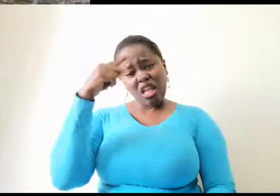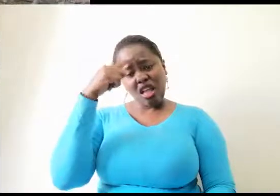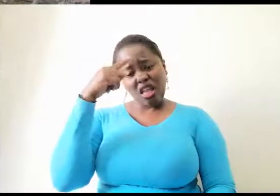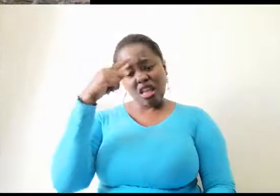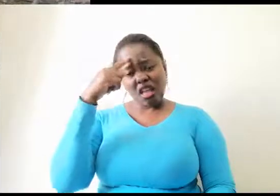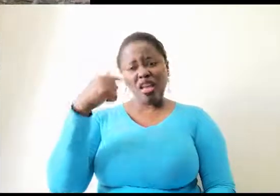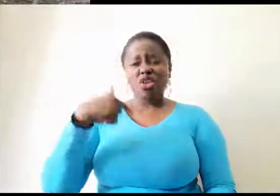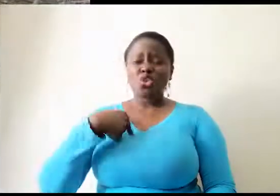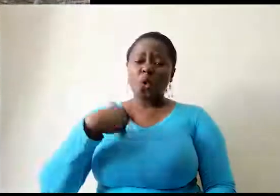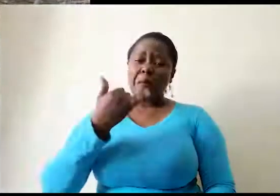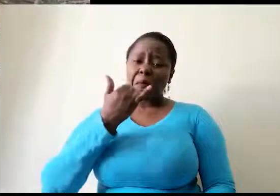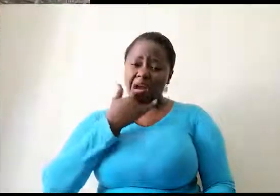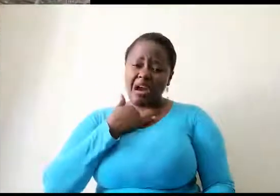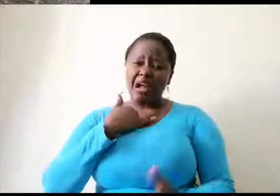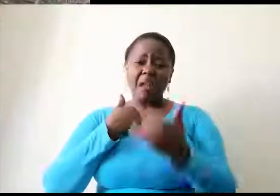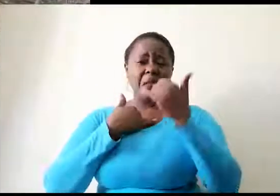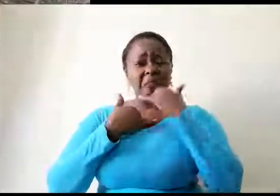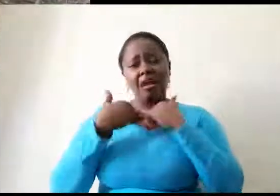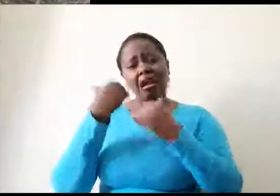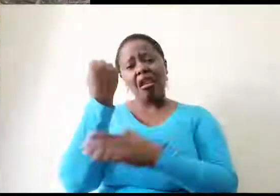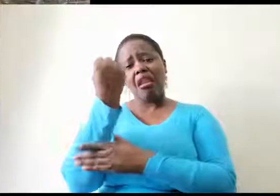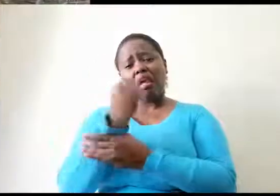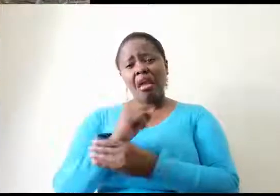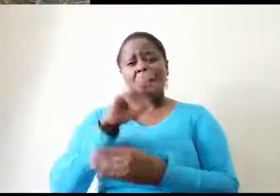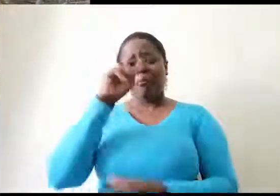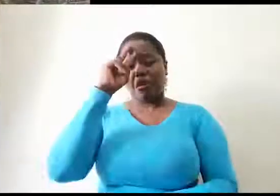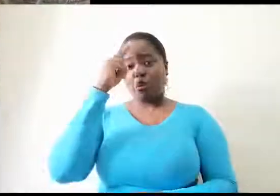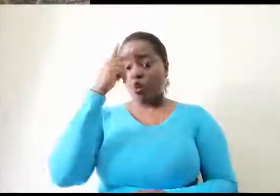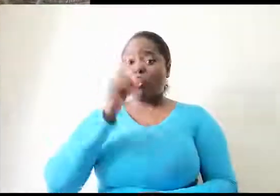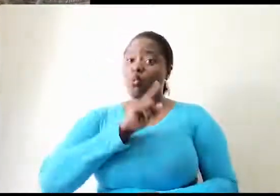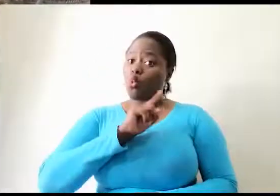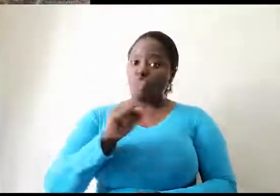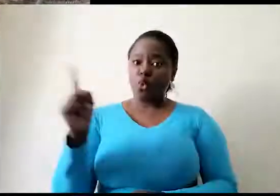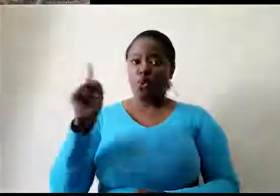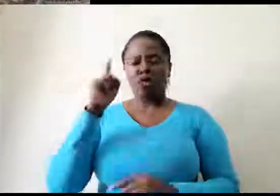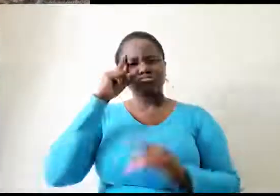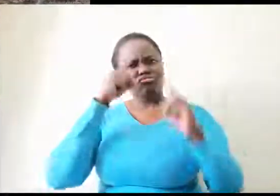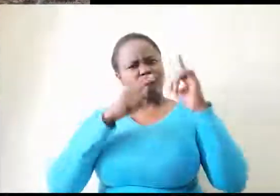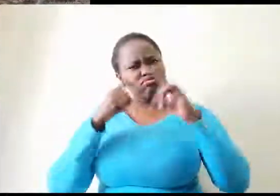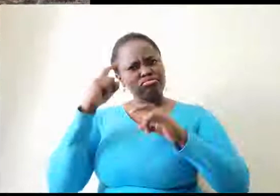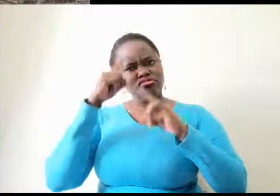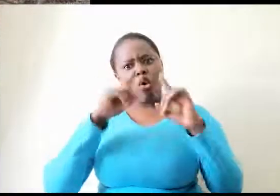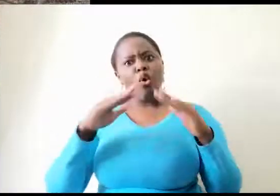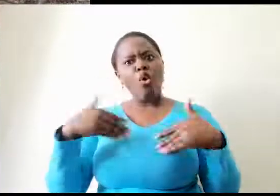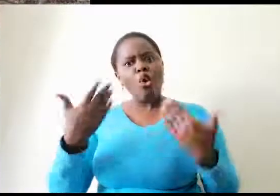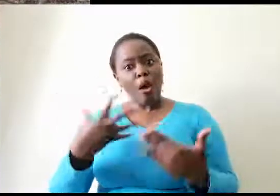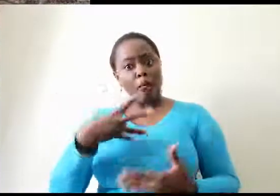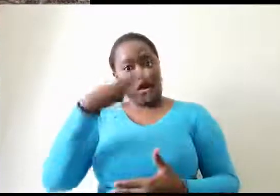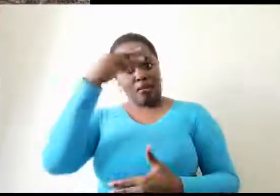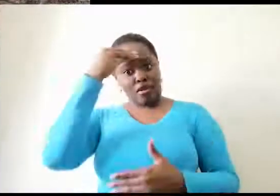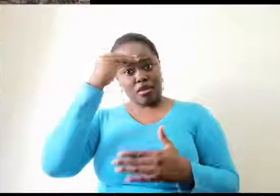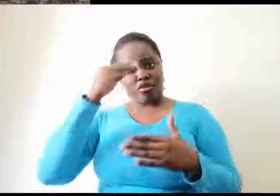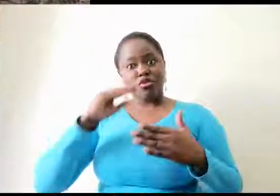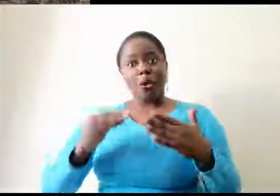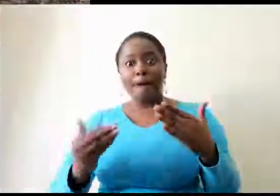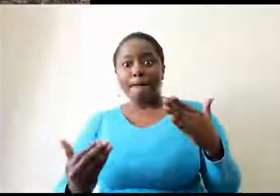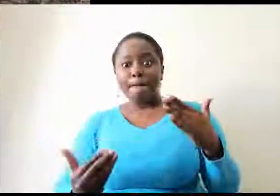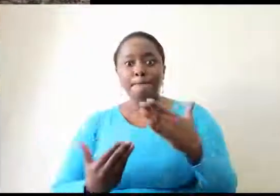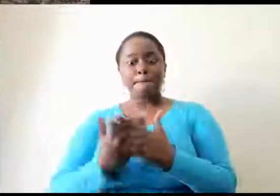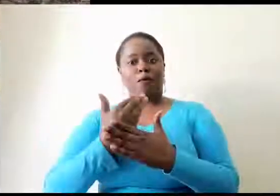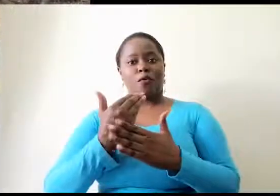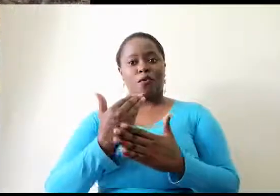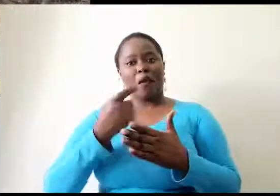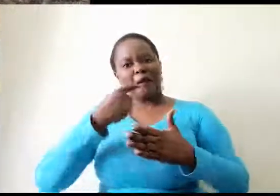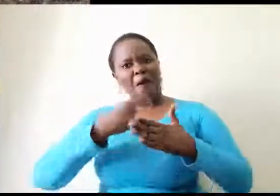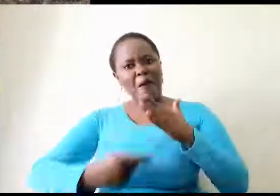estarme dando latigazos por haberme equivocado, sino al contrario, es para reflexionar y aprender. De